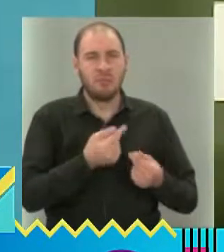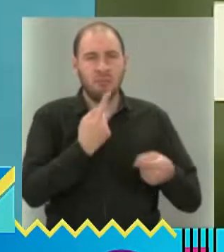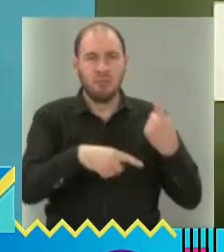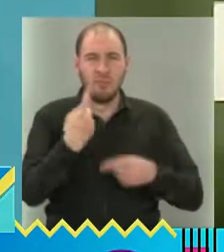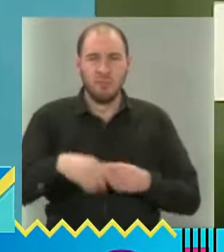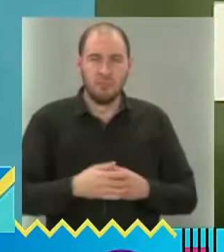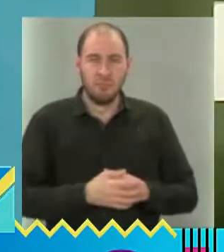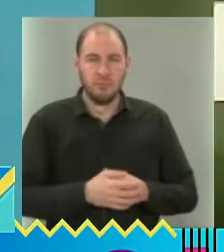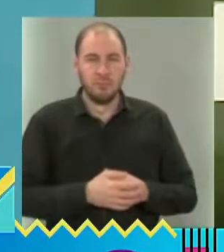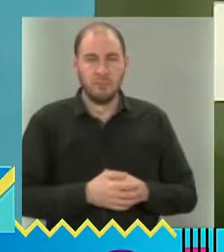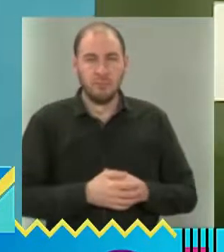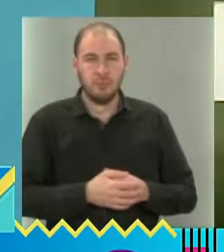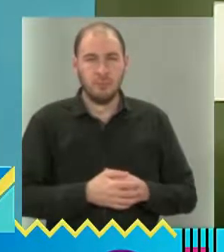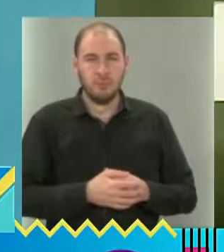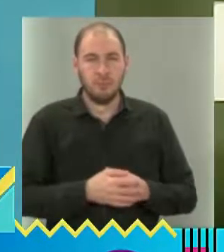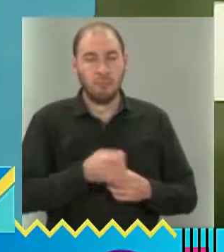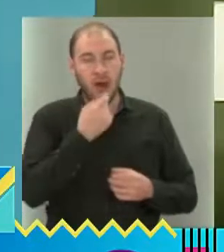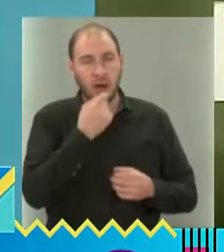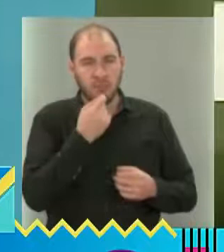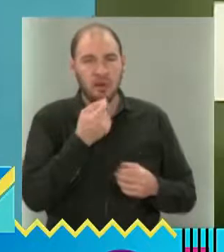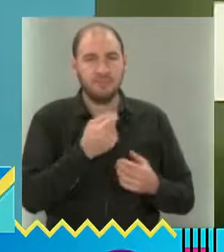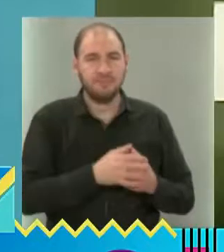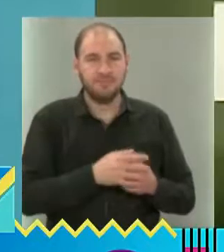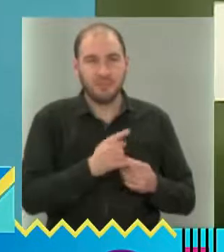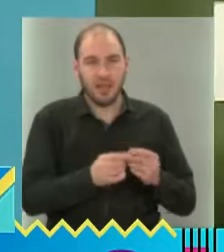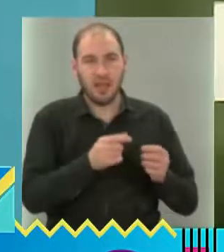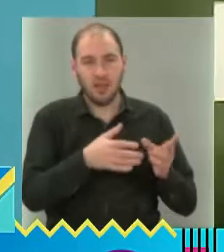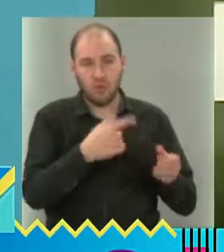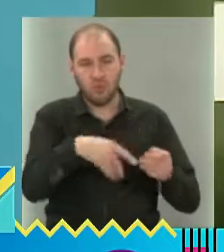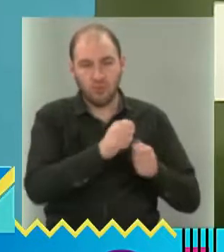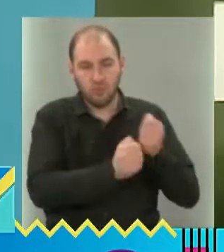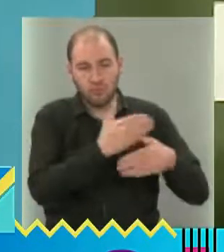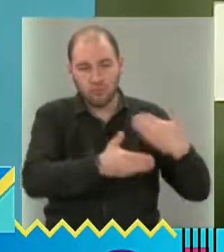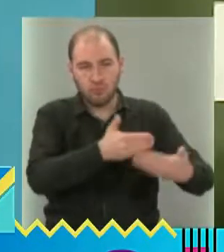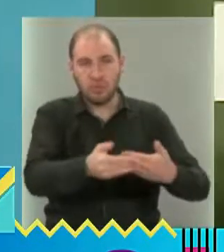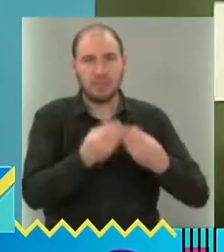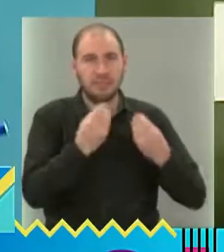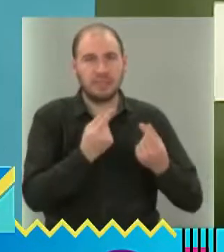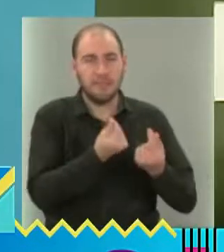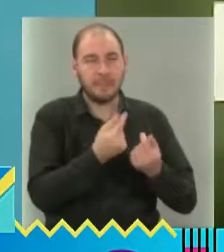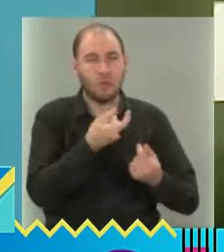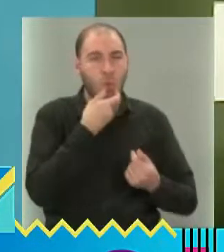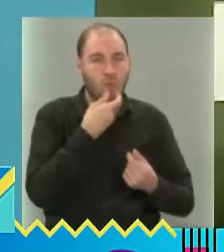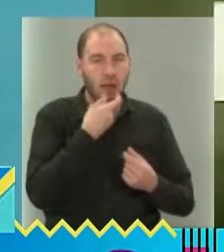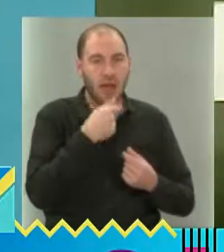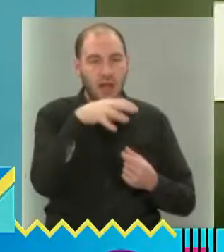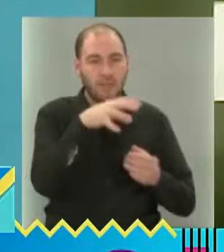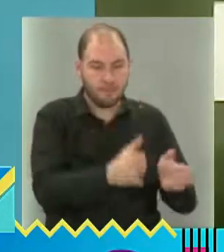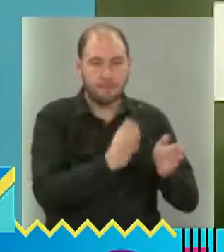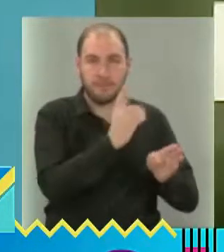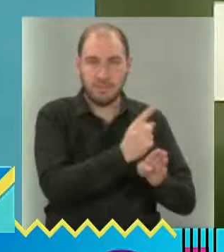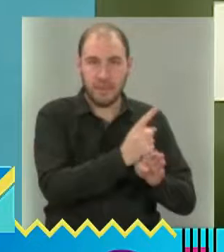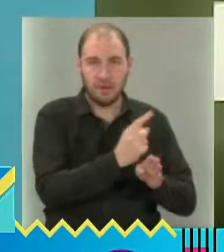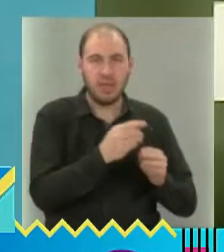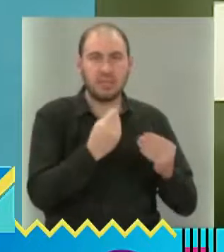precios que se van dando, bueno, cuando ya se va generando esta cadena productiva, ¿qué pasa con el precio de la uva en esa primera